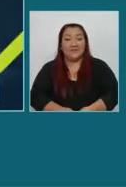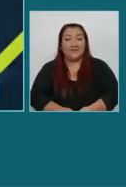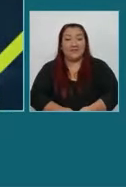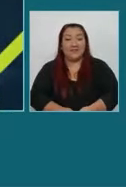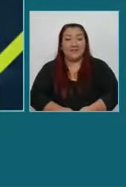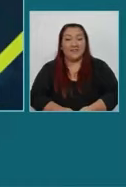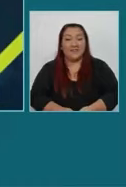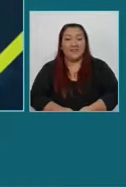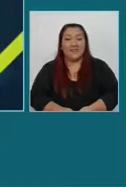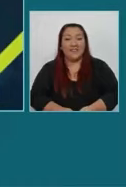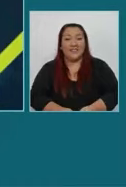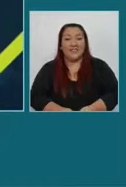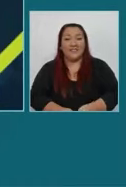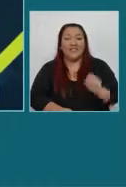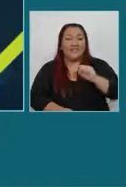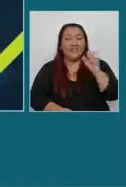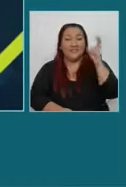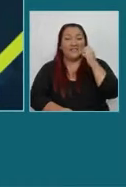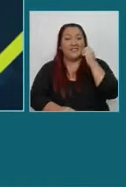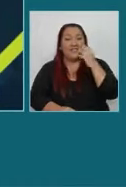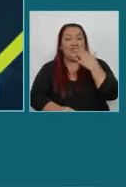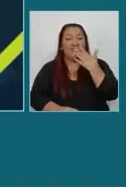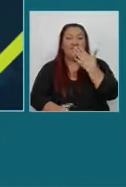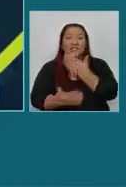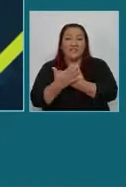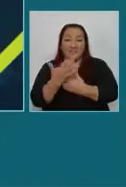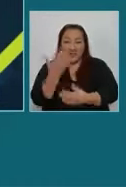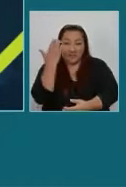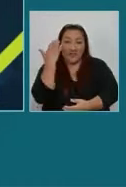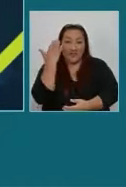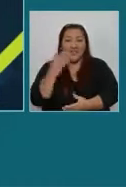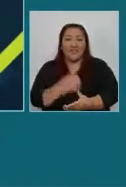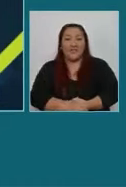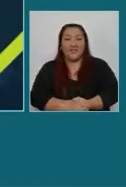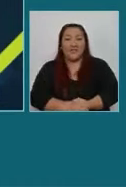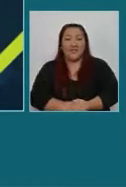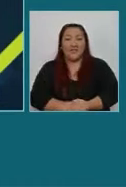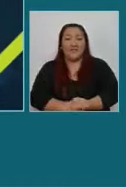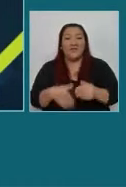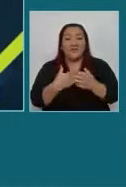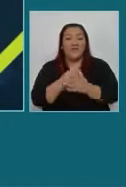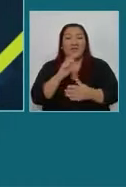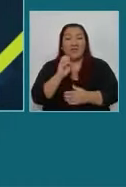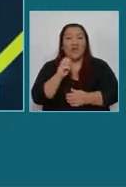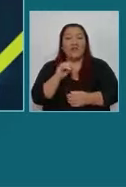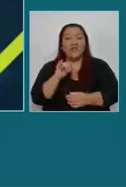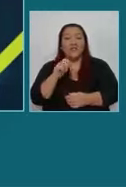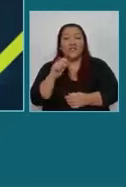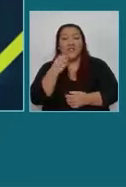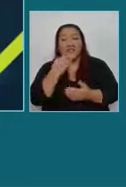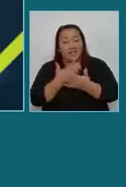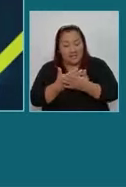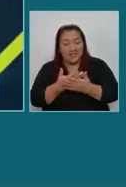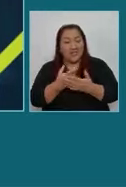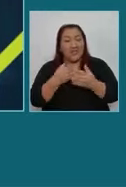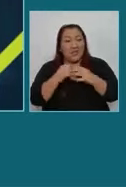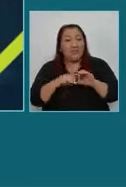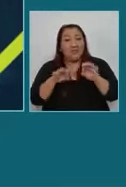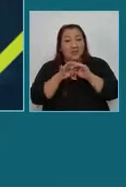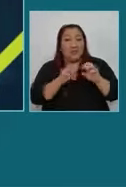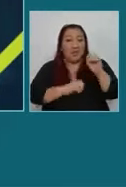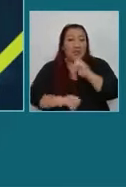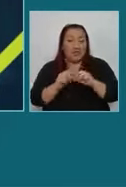Sí, te escuchamos. Ok, muy buenos días a todos y todas. Gracias al Concitec y al PECA por organizar este